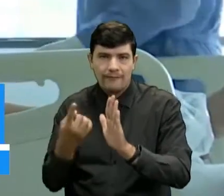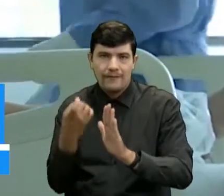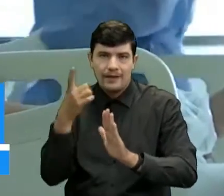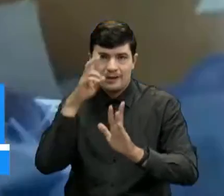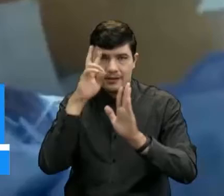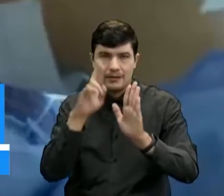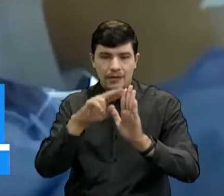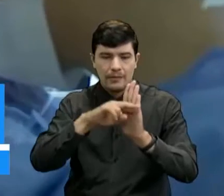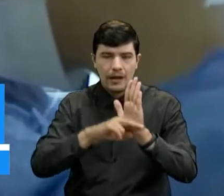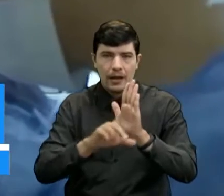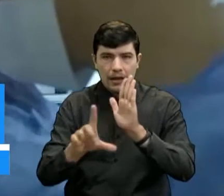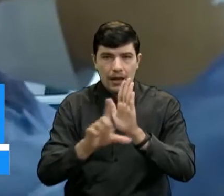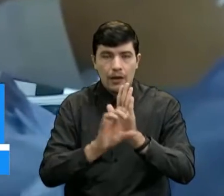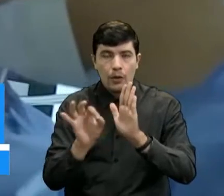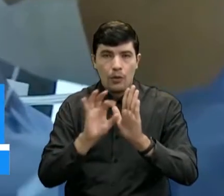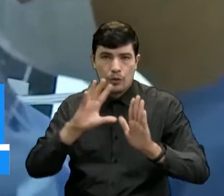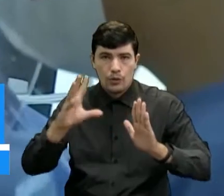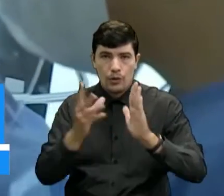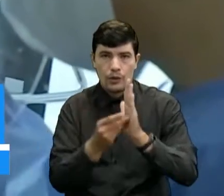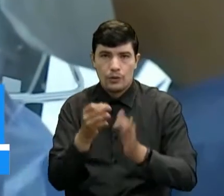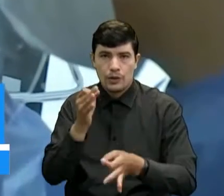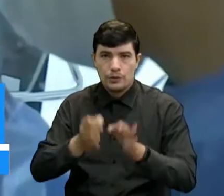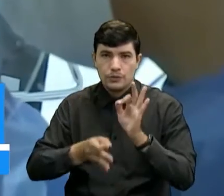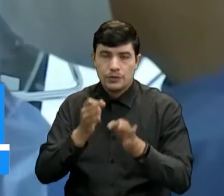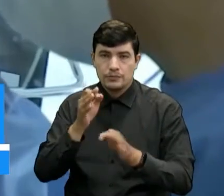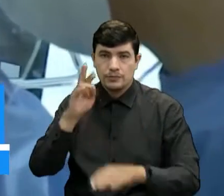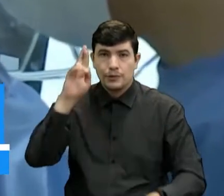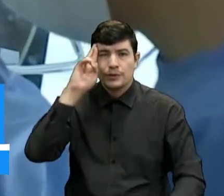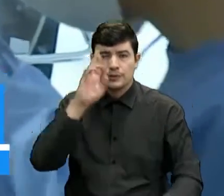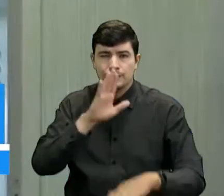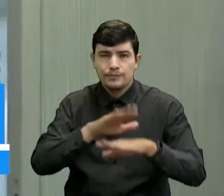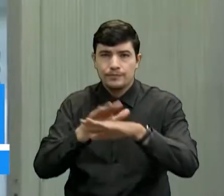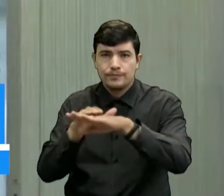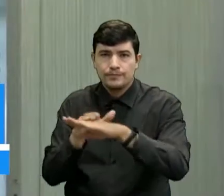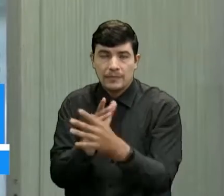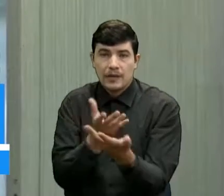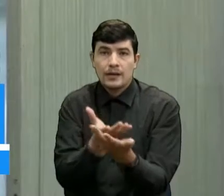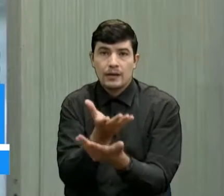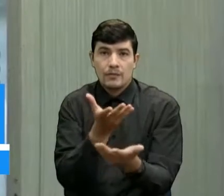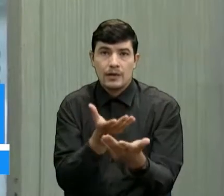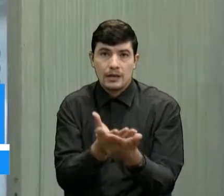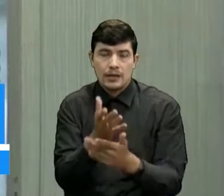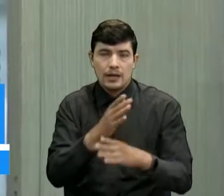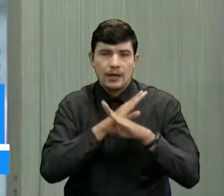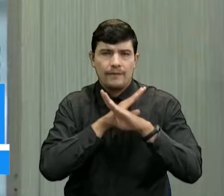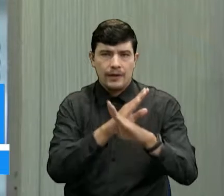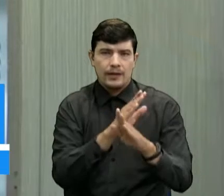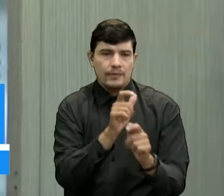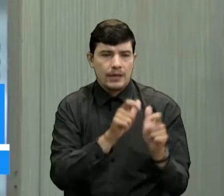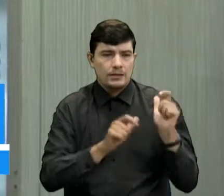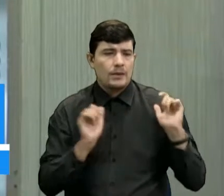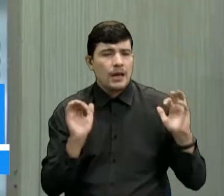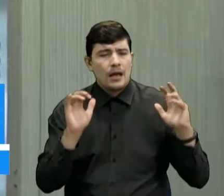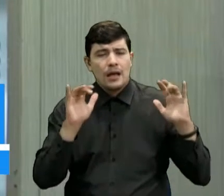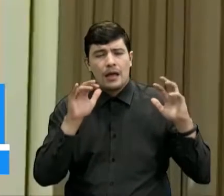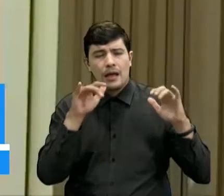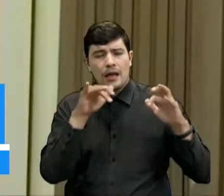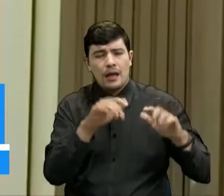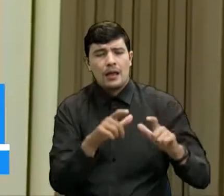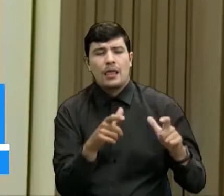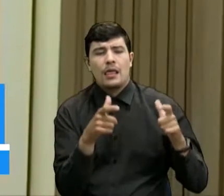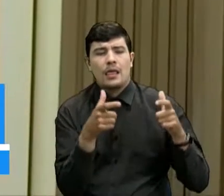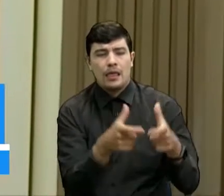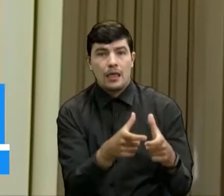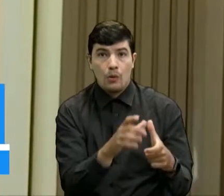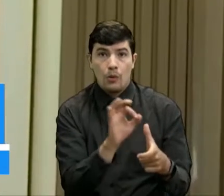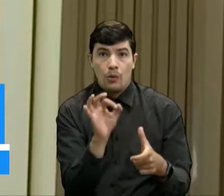Penal. Entre las recomendaciones que hay que tener en cuenta, se destaca que hay que evitar las aglomeraciones, incluso dentro